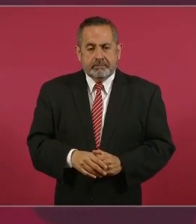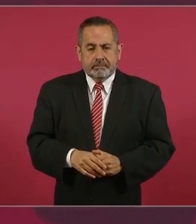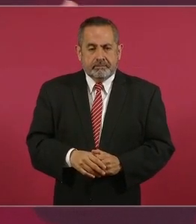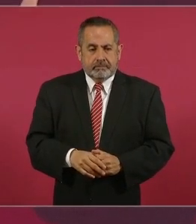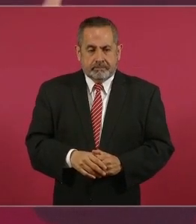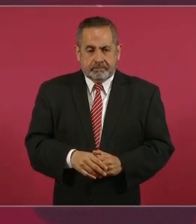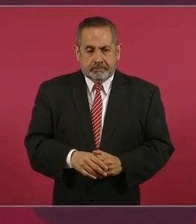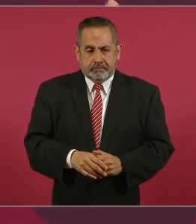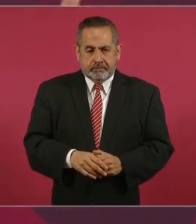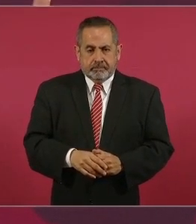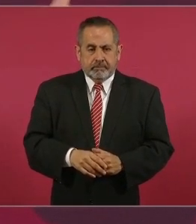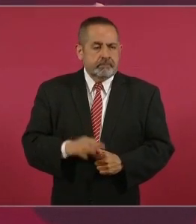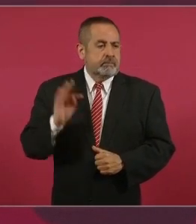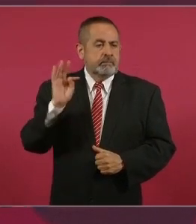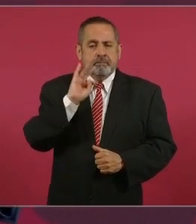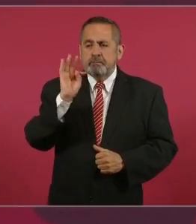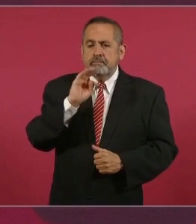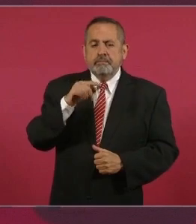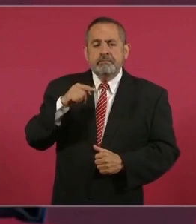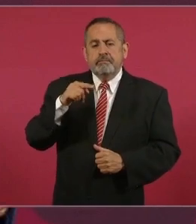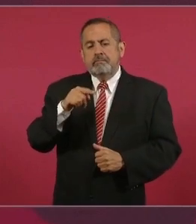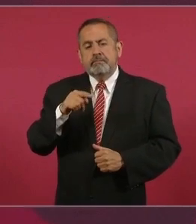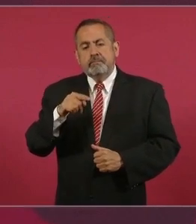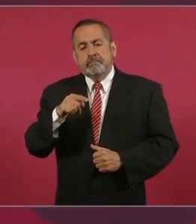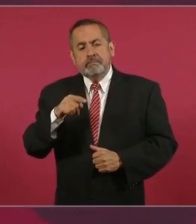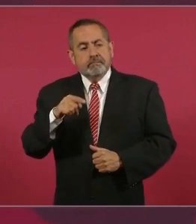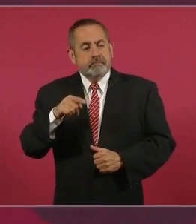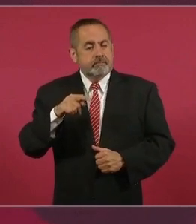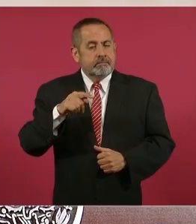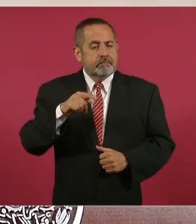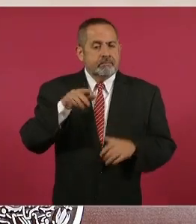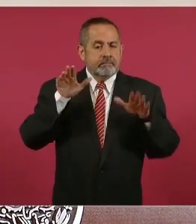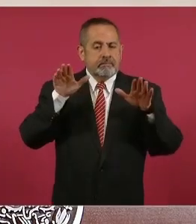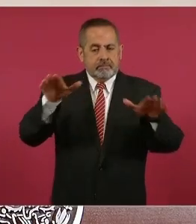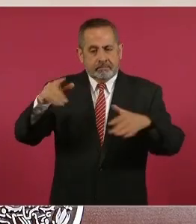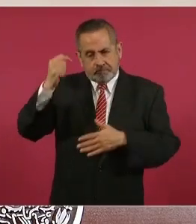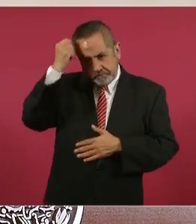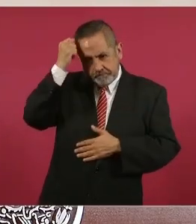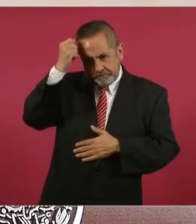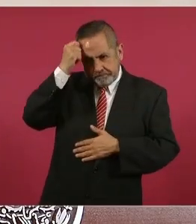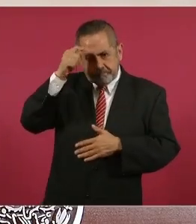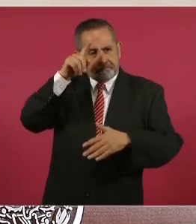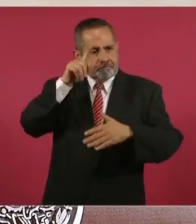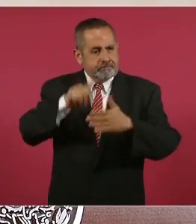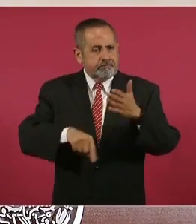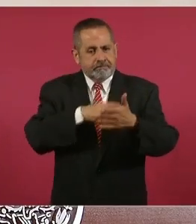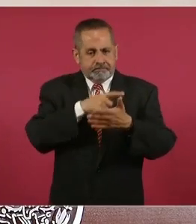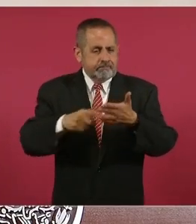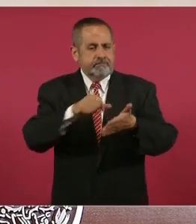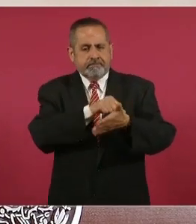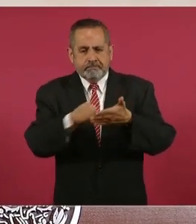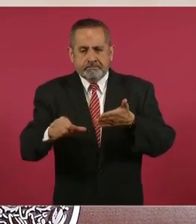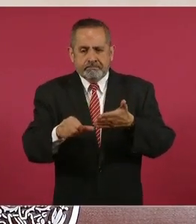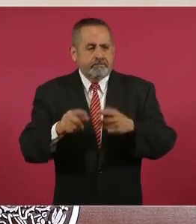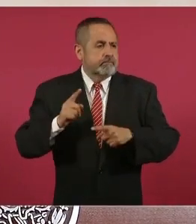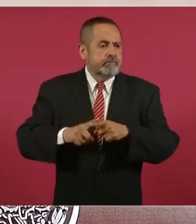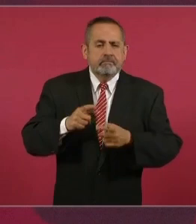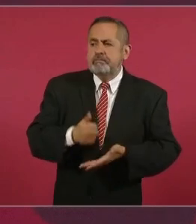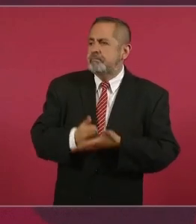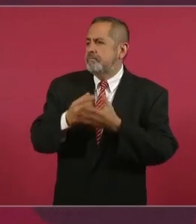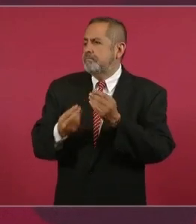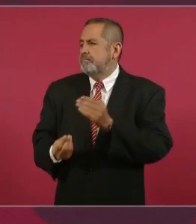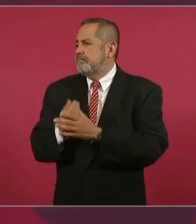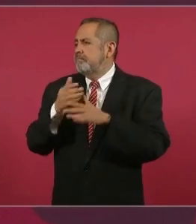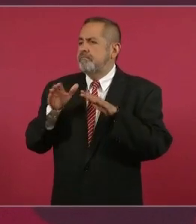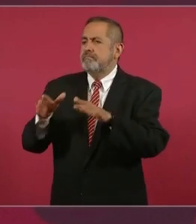si se cancela el aeropuerto de Texcoco. ¿Con quién hacemos el nuevo aeropuerto?